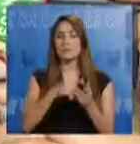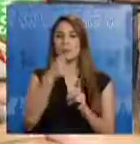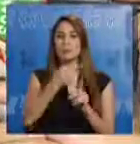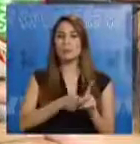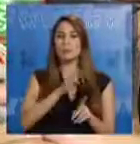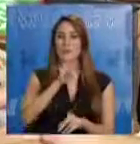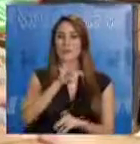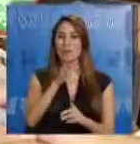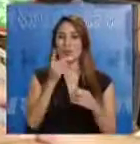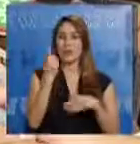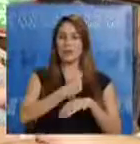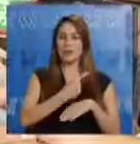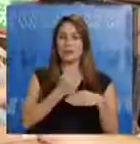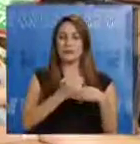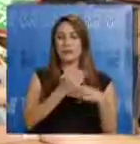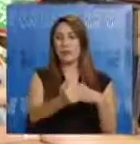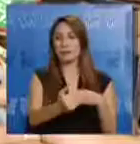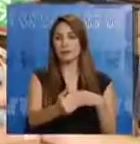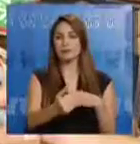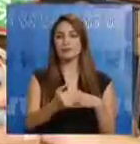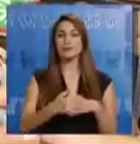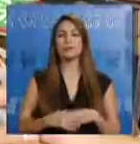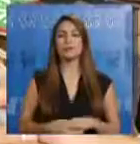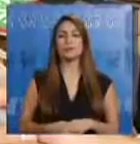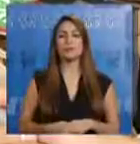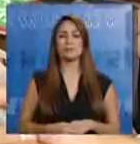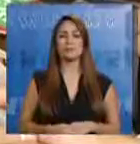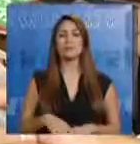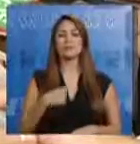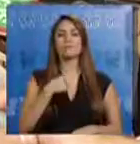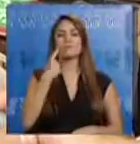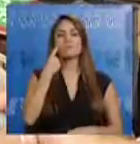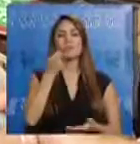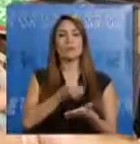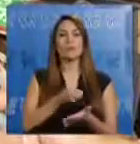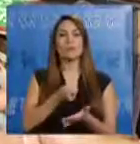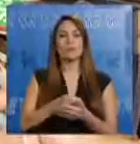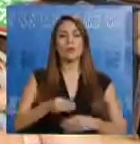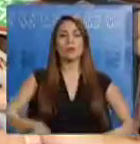el informe final donde está nuestro veredicto sobre esa compra de esos terrenos